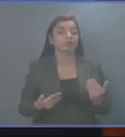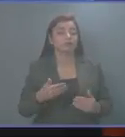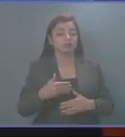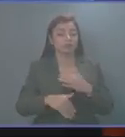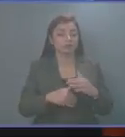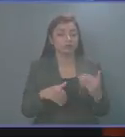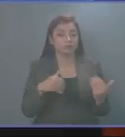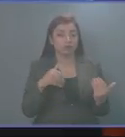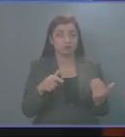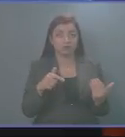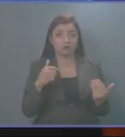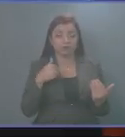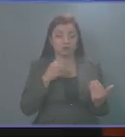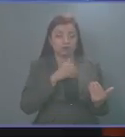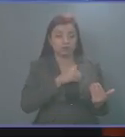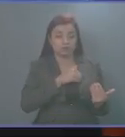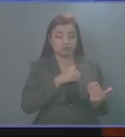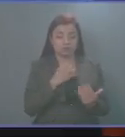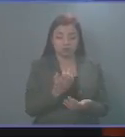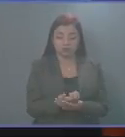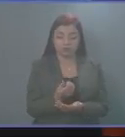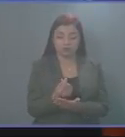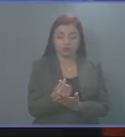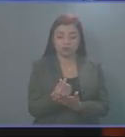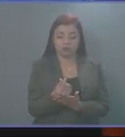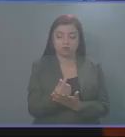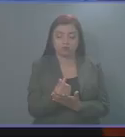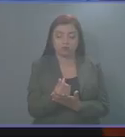medio del Ministerio de Economía,